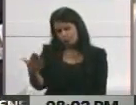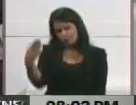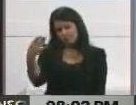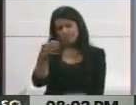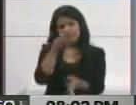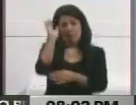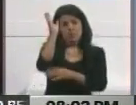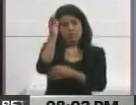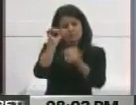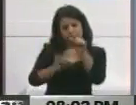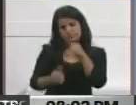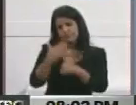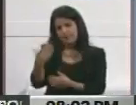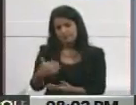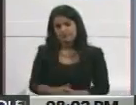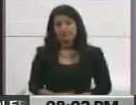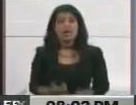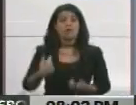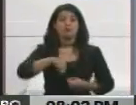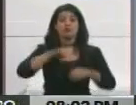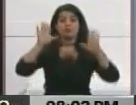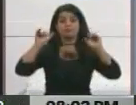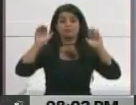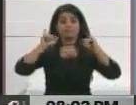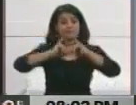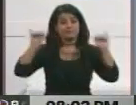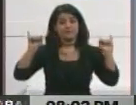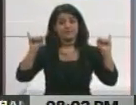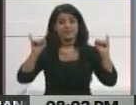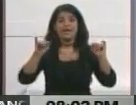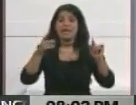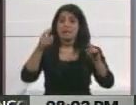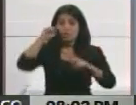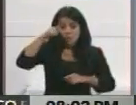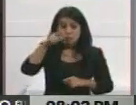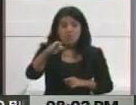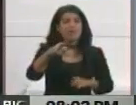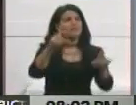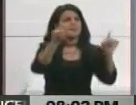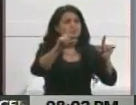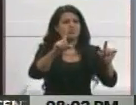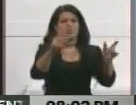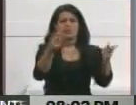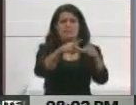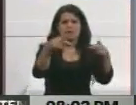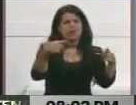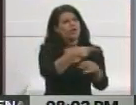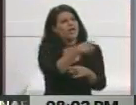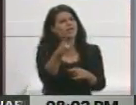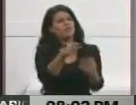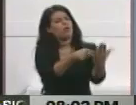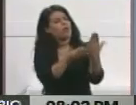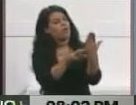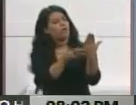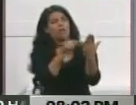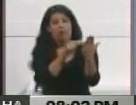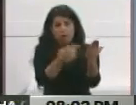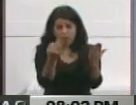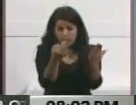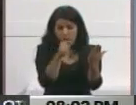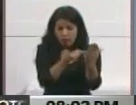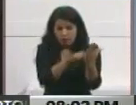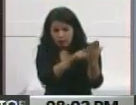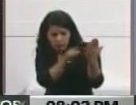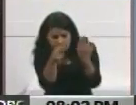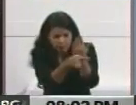Gracias Nos despedimos no sin antes como siempre recordarles que una cosa es lo que dicen los medios de comunicación y otras muy pero muy distintas